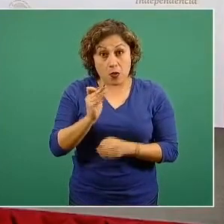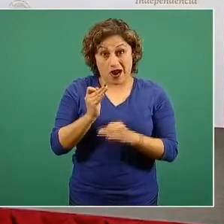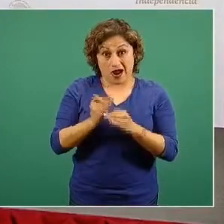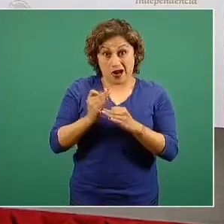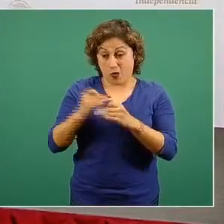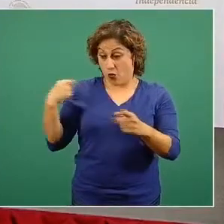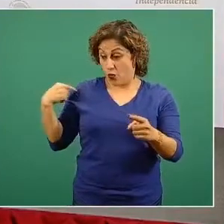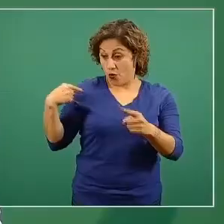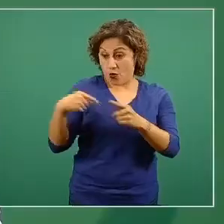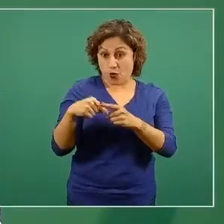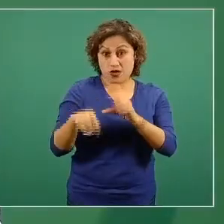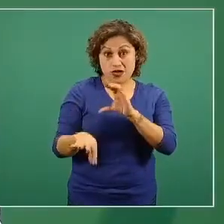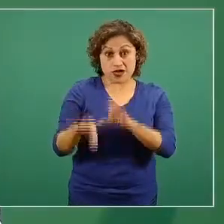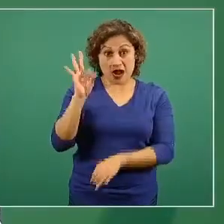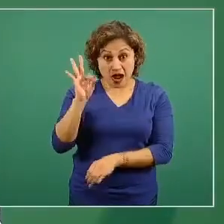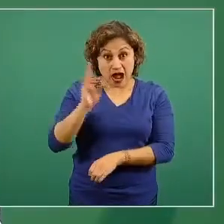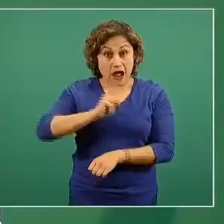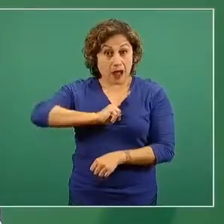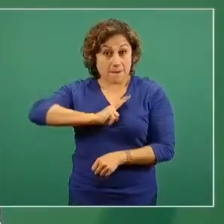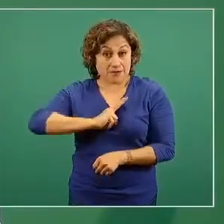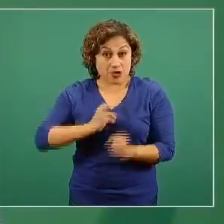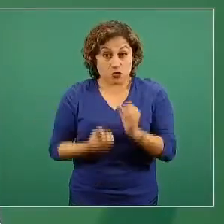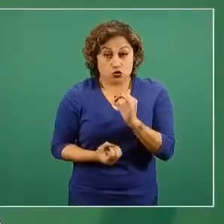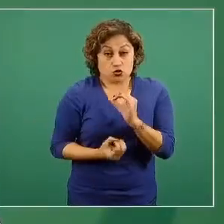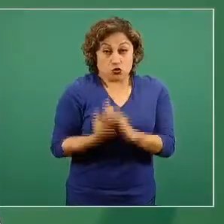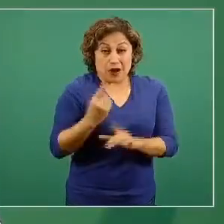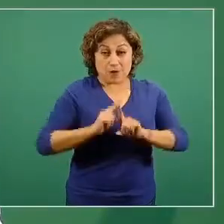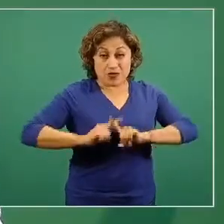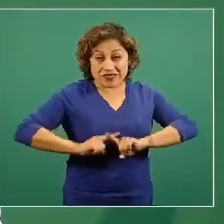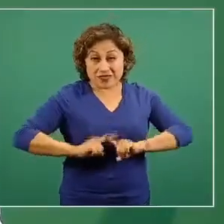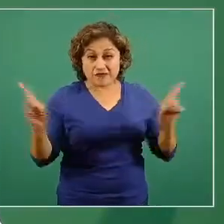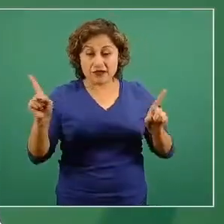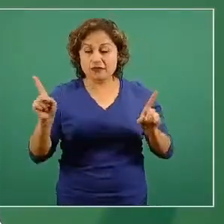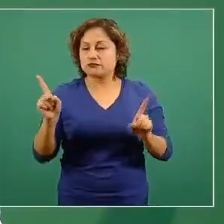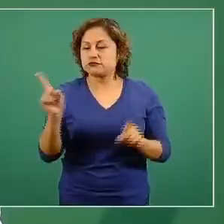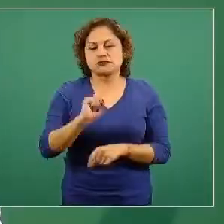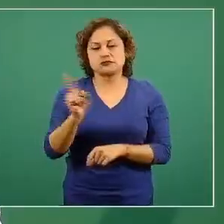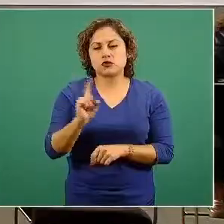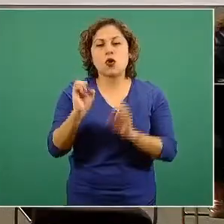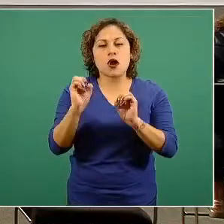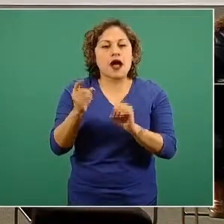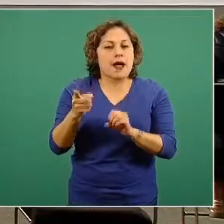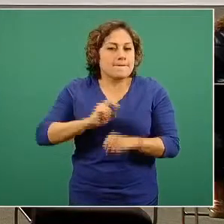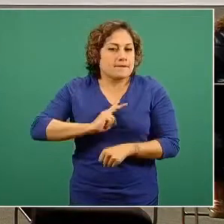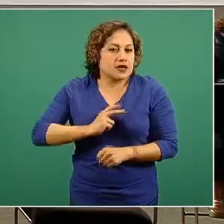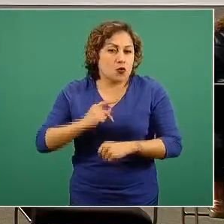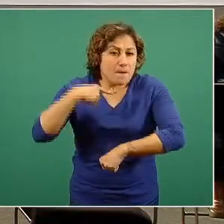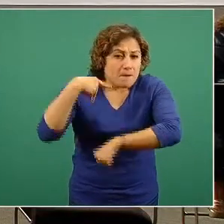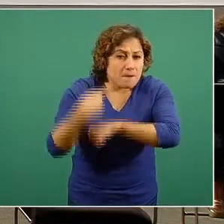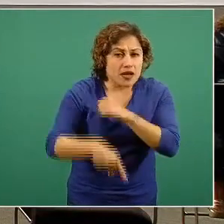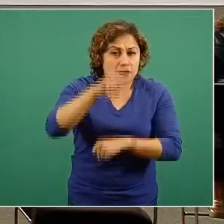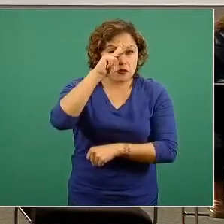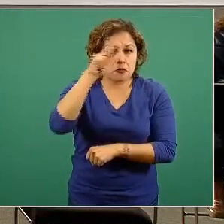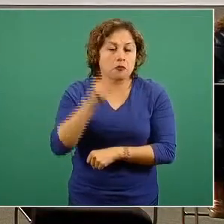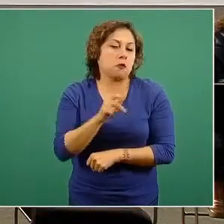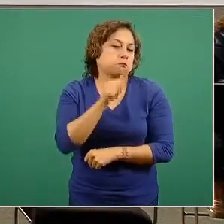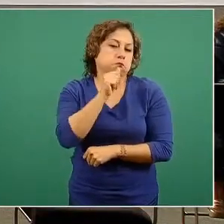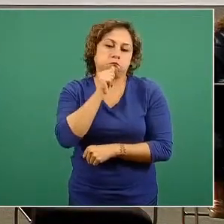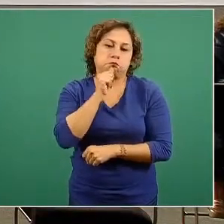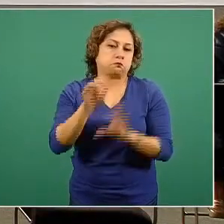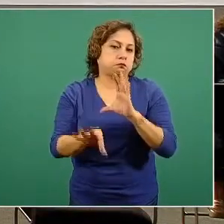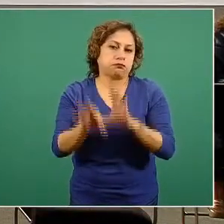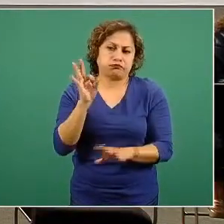sea diferente en relación a la agresividad, es decir, que genere más enfermedad grave o letal en relación a las otras. Otro